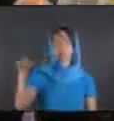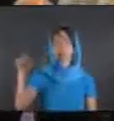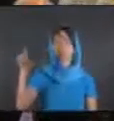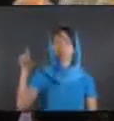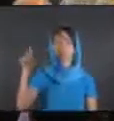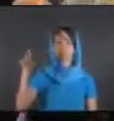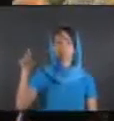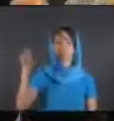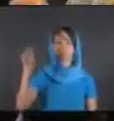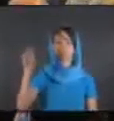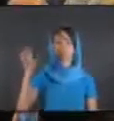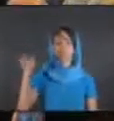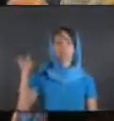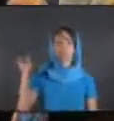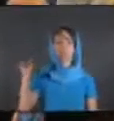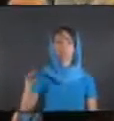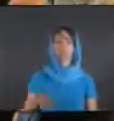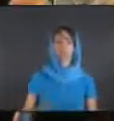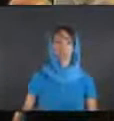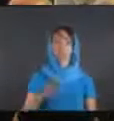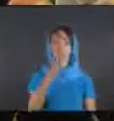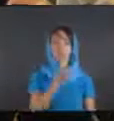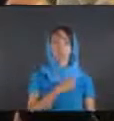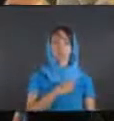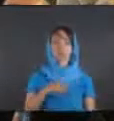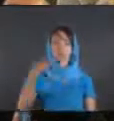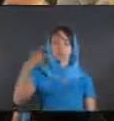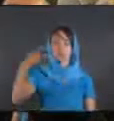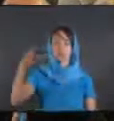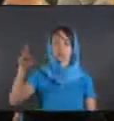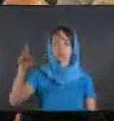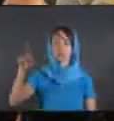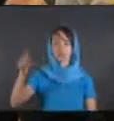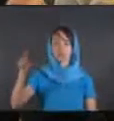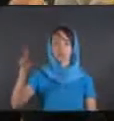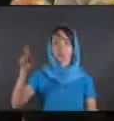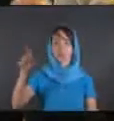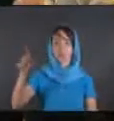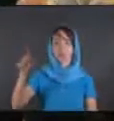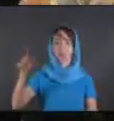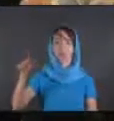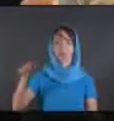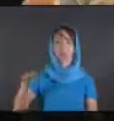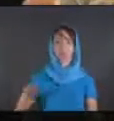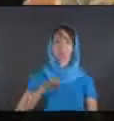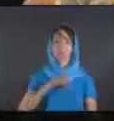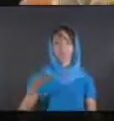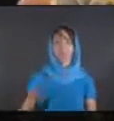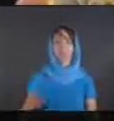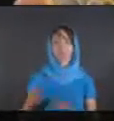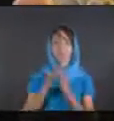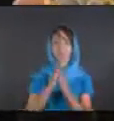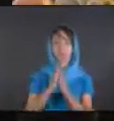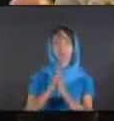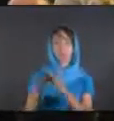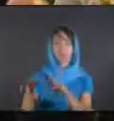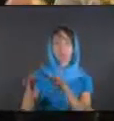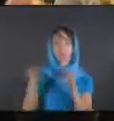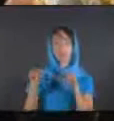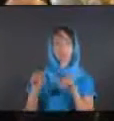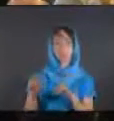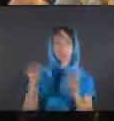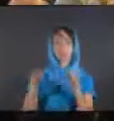García, la familia Morales Rivera, la familia Hernández Carrera, a la hermana